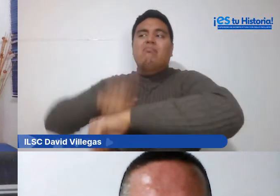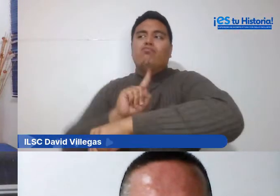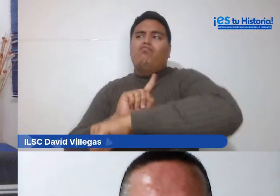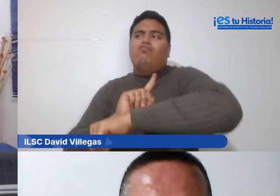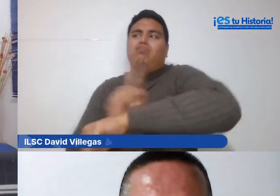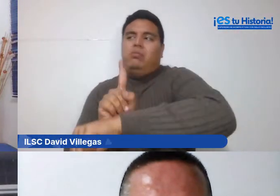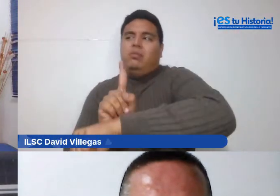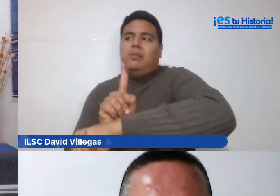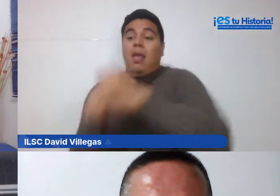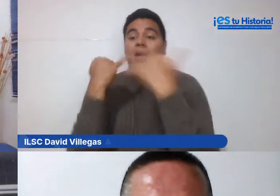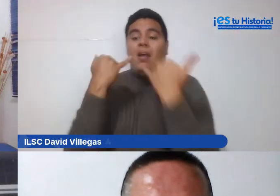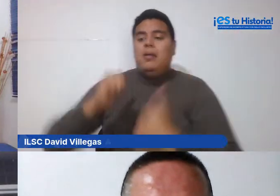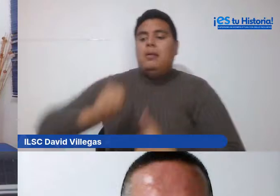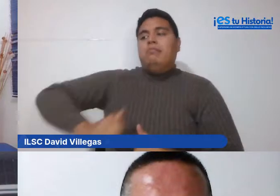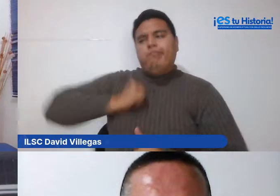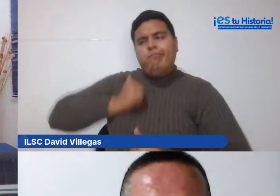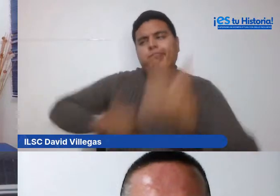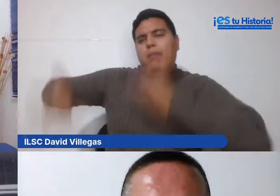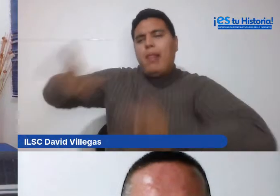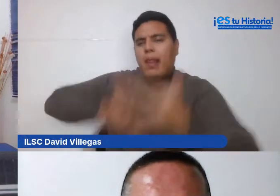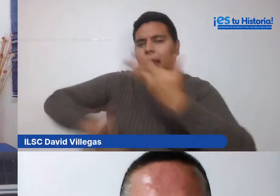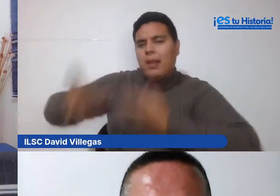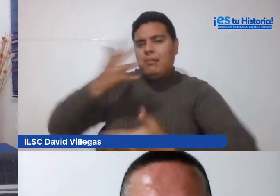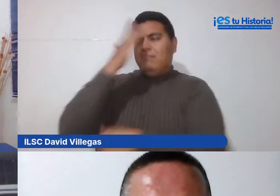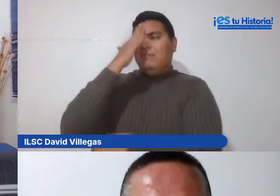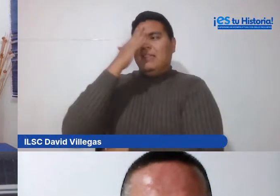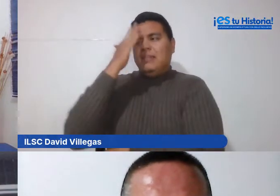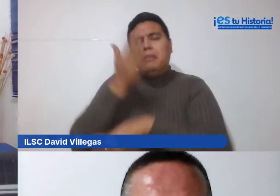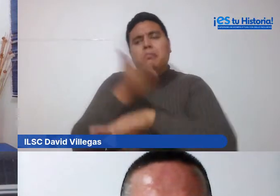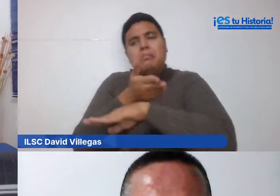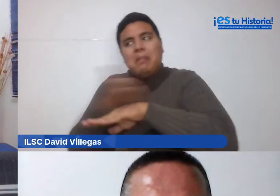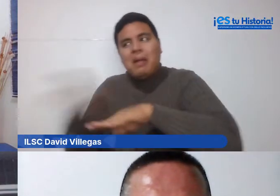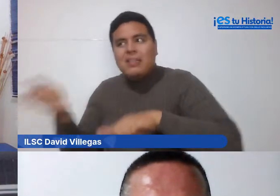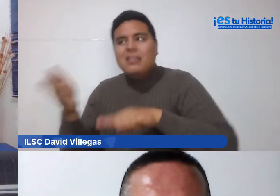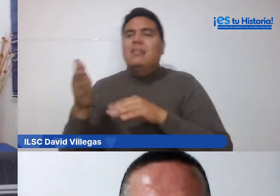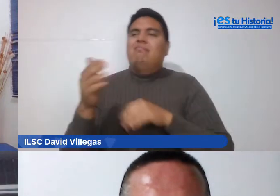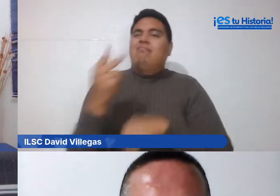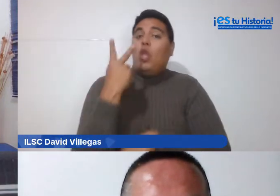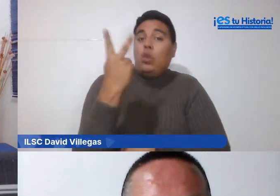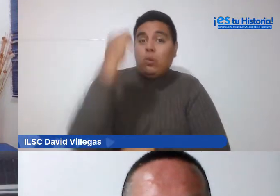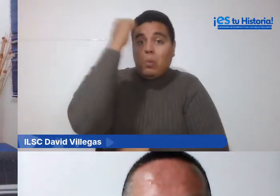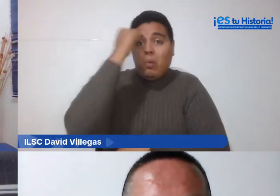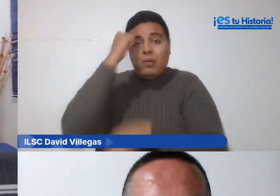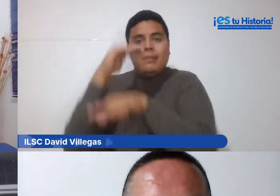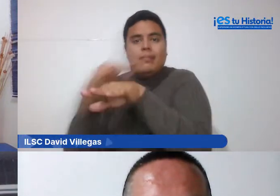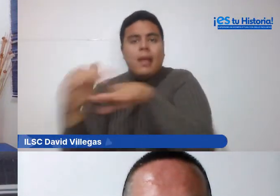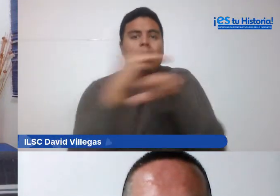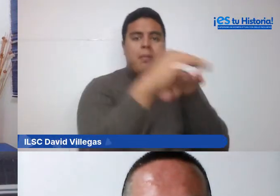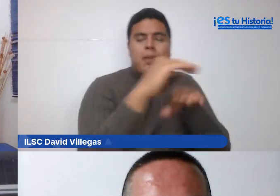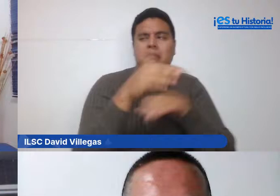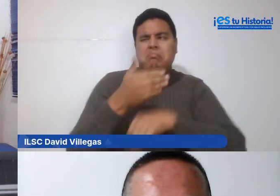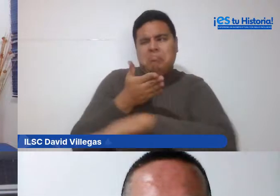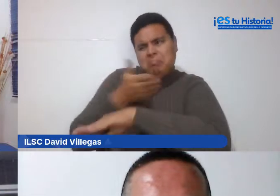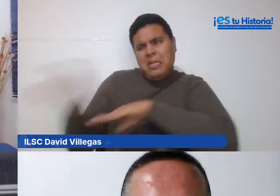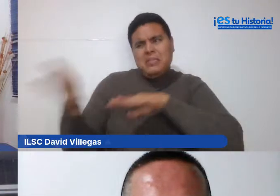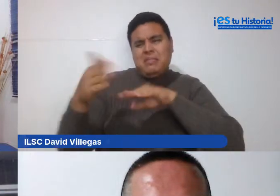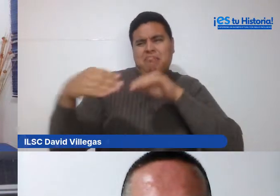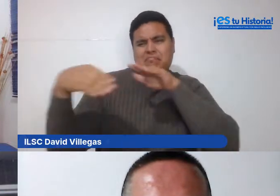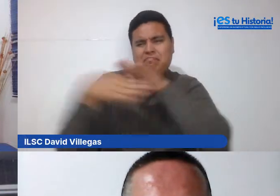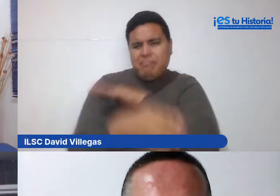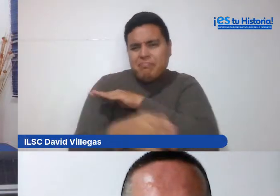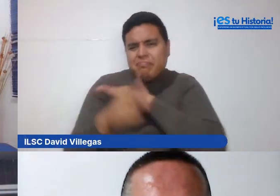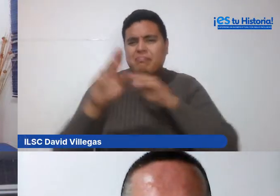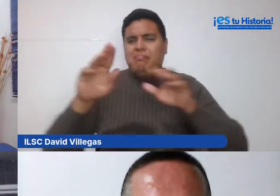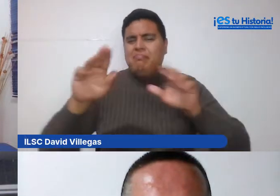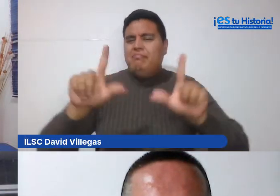por eso también que queremos, dentro de poco también tendremos invitados dos maestros que nos van a estar acompañando, esperamos que ingresen en un momento. Por lo pronto, y pues